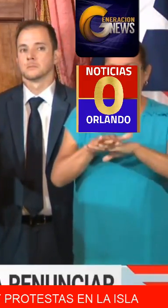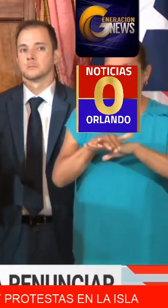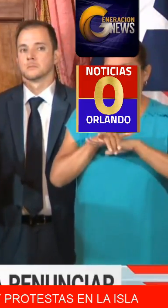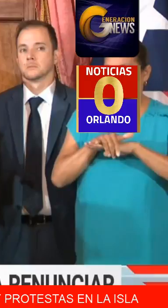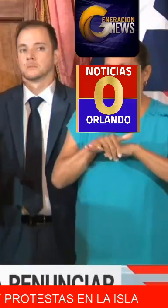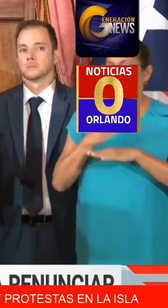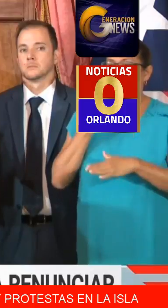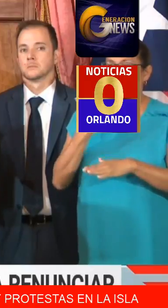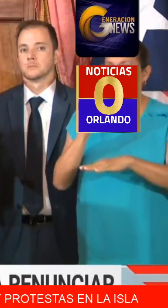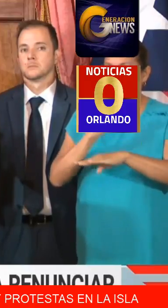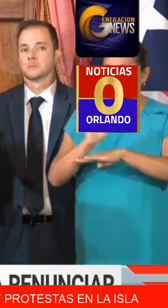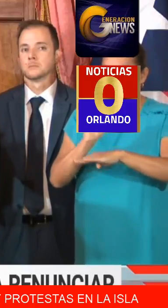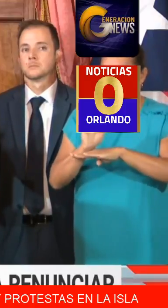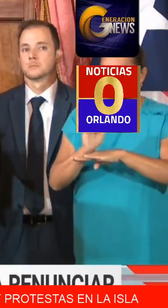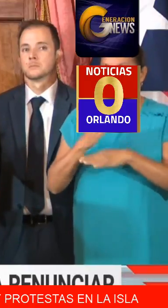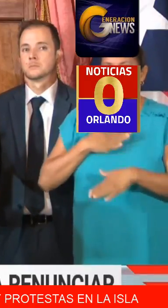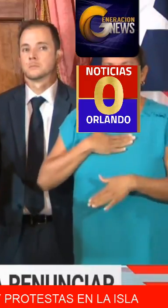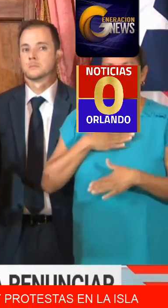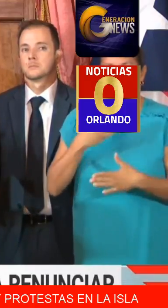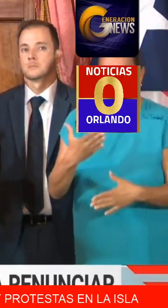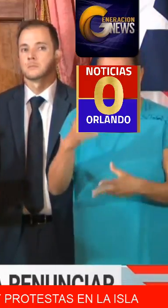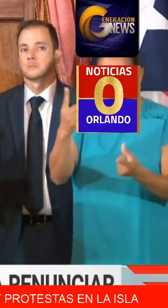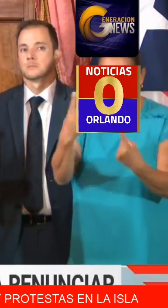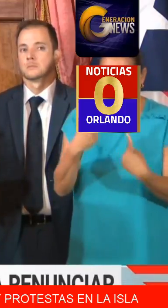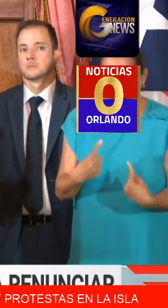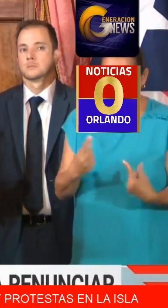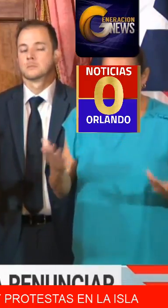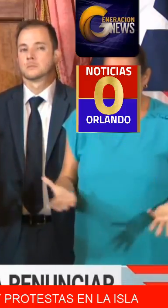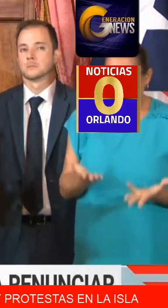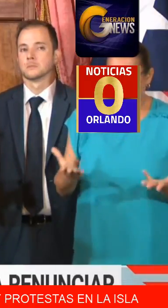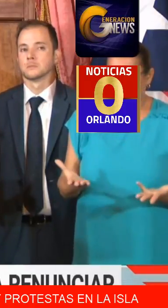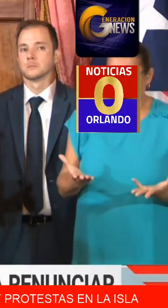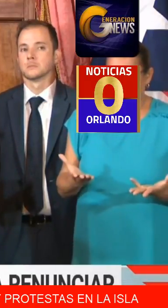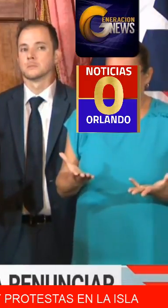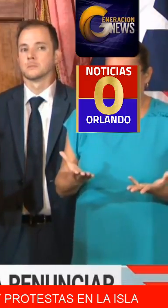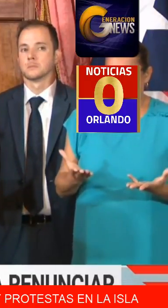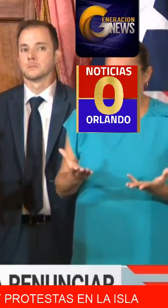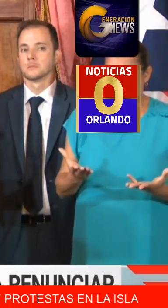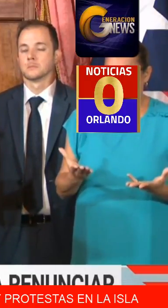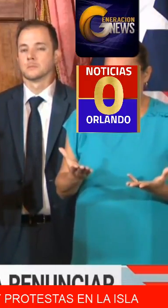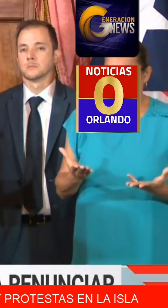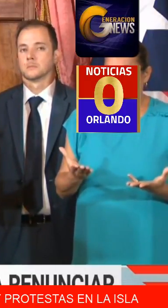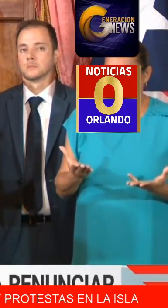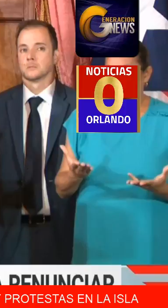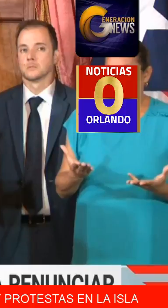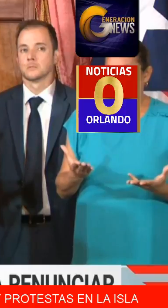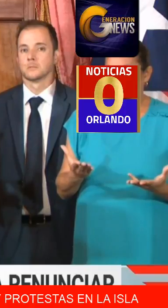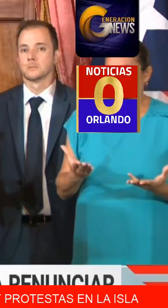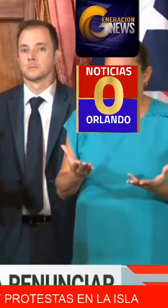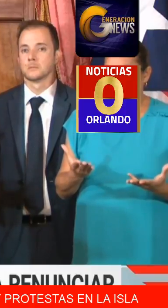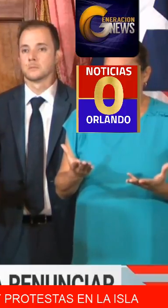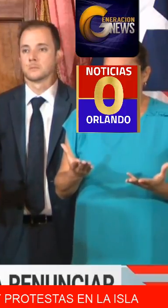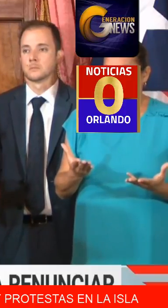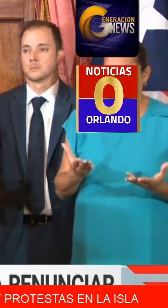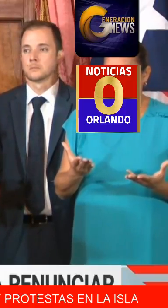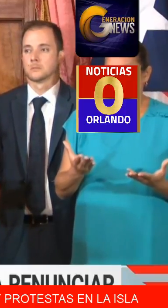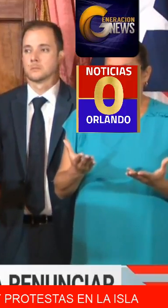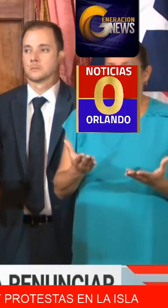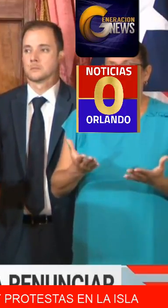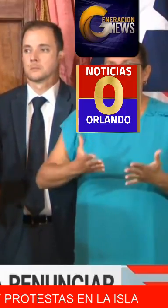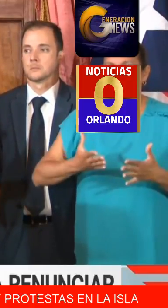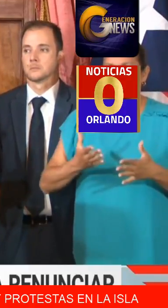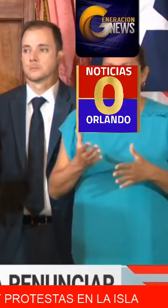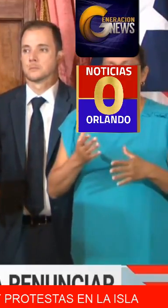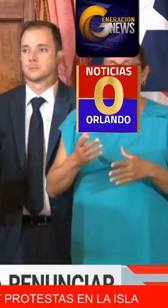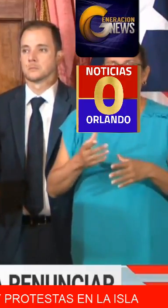de limitar parte del progreso que se ha visto, particularmente en el área del turismo, sino de seguir fomentándolo. Creo que